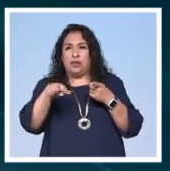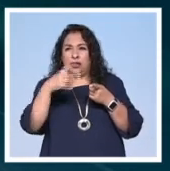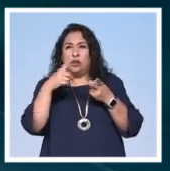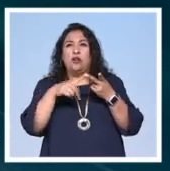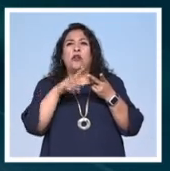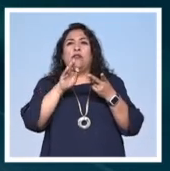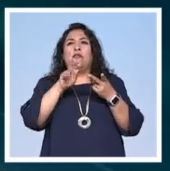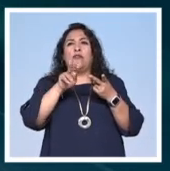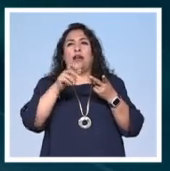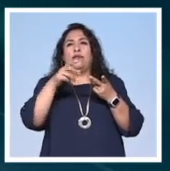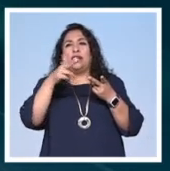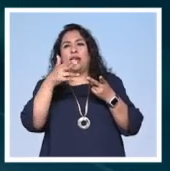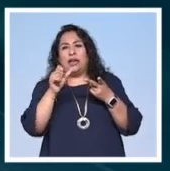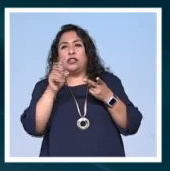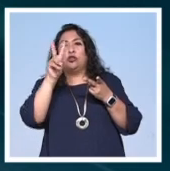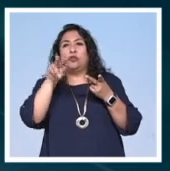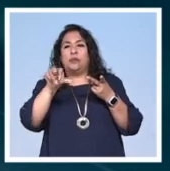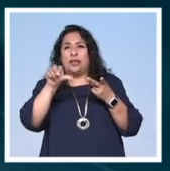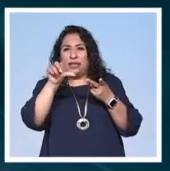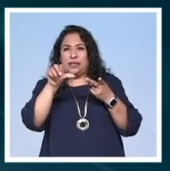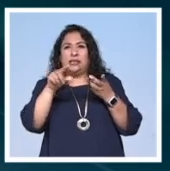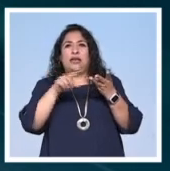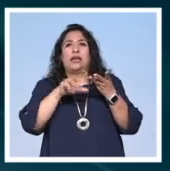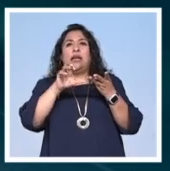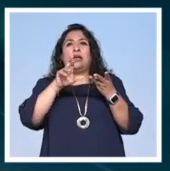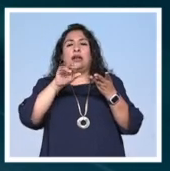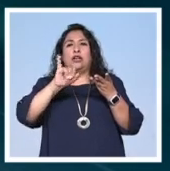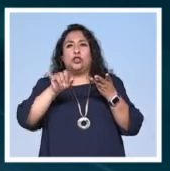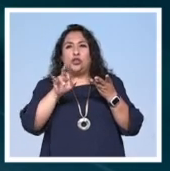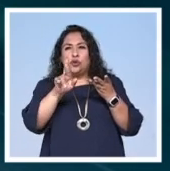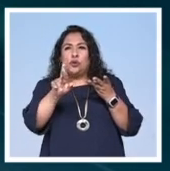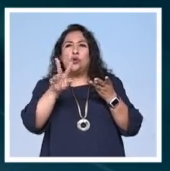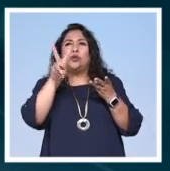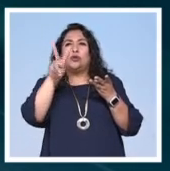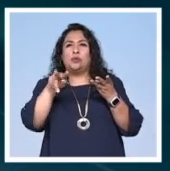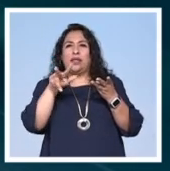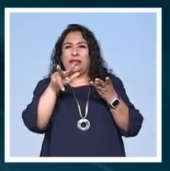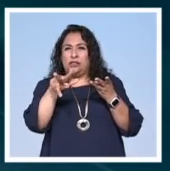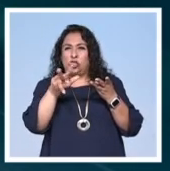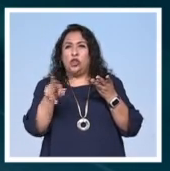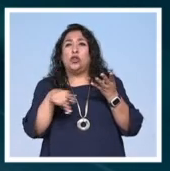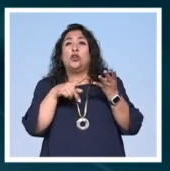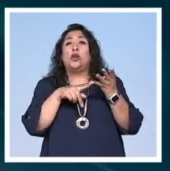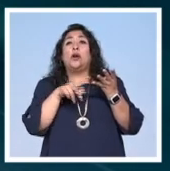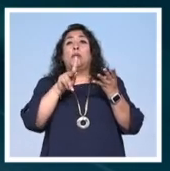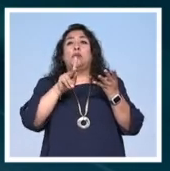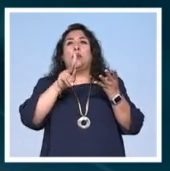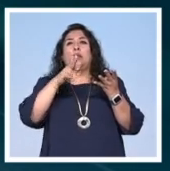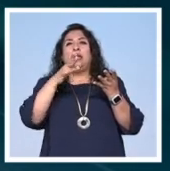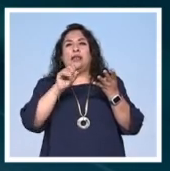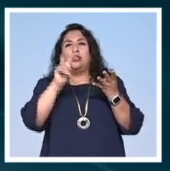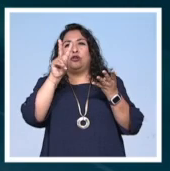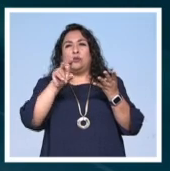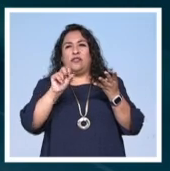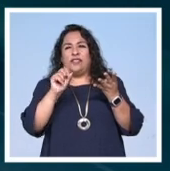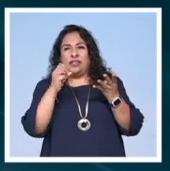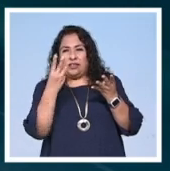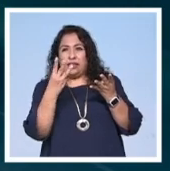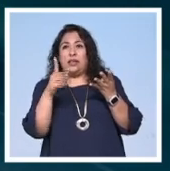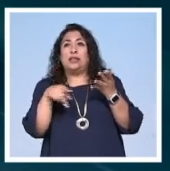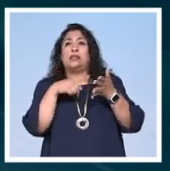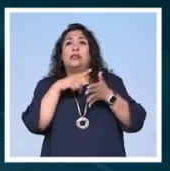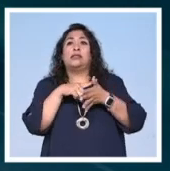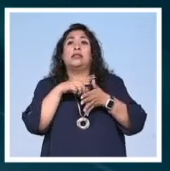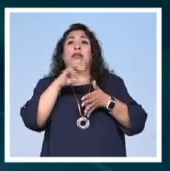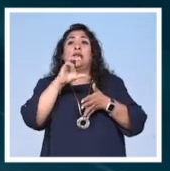guys llegó en 2016 Carl Junior en 2018 Popeyes en 2023 y